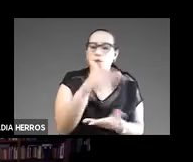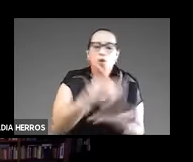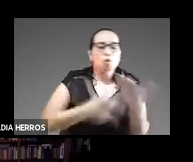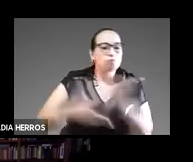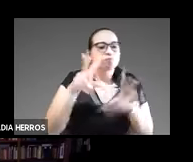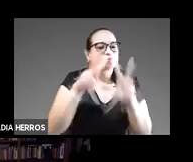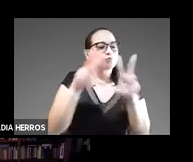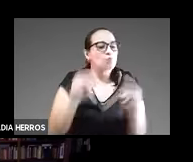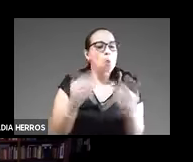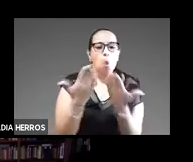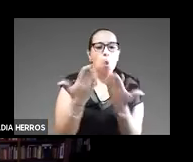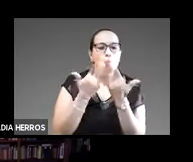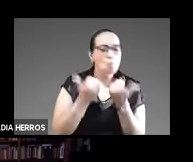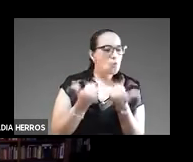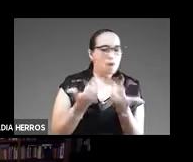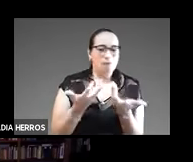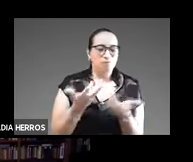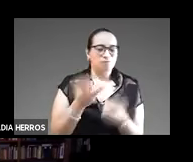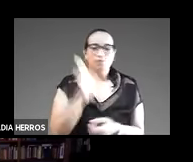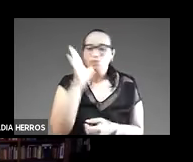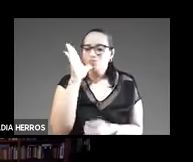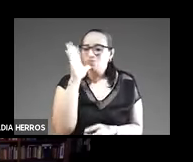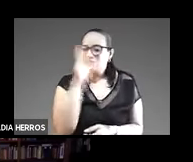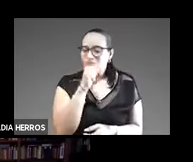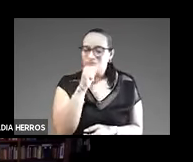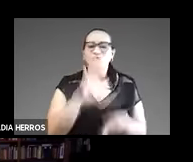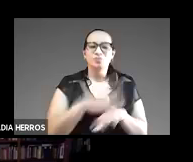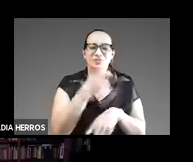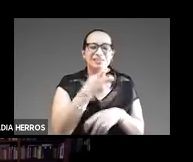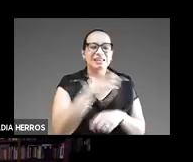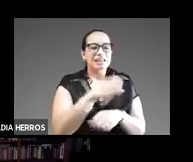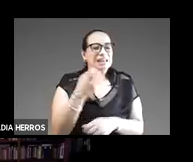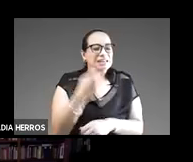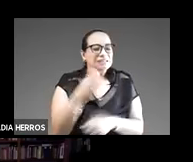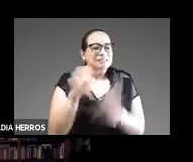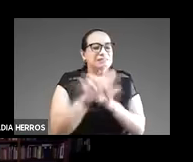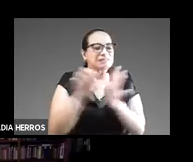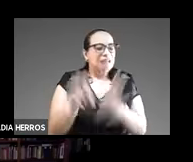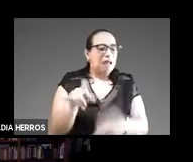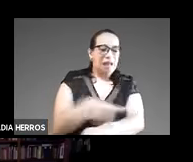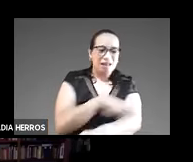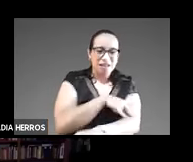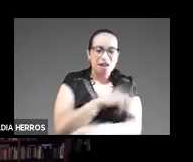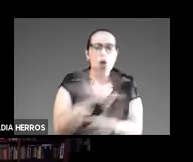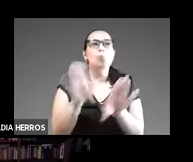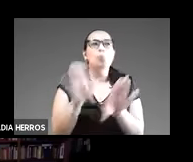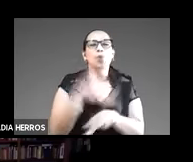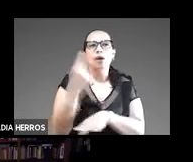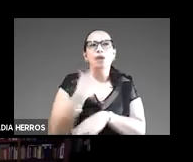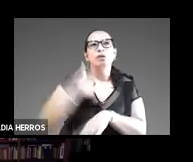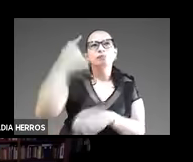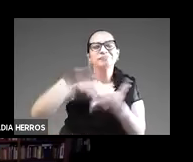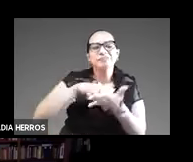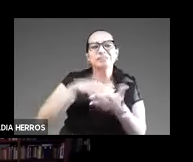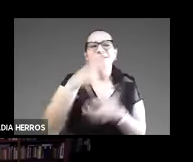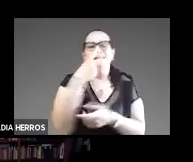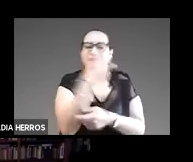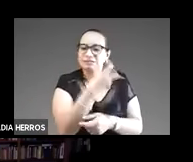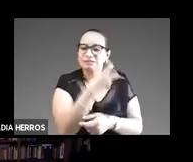¿no? Y traigo este largo ejemplo, ¿no?, a colación porque creo que tiene que ver